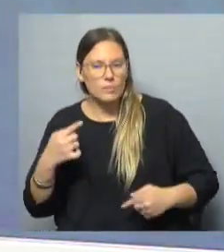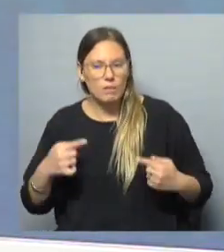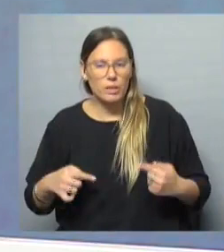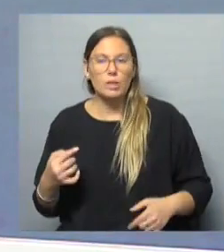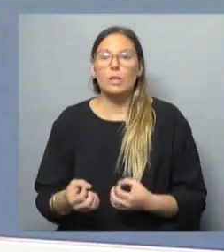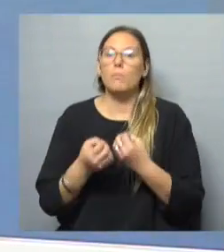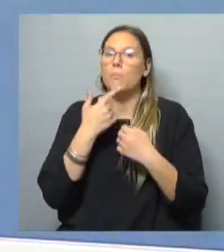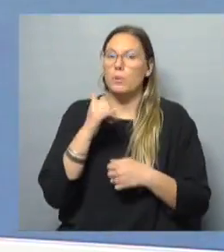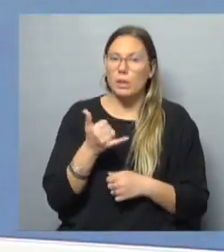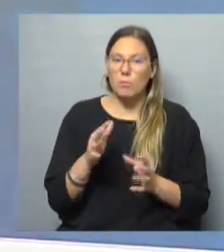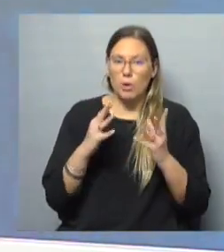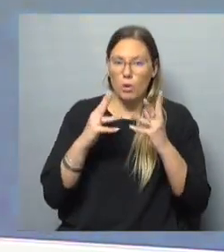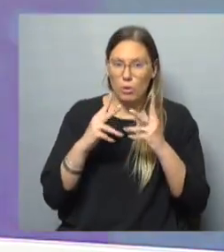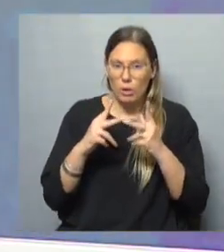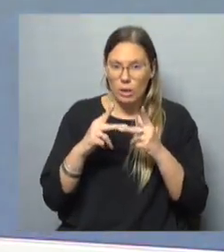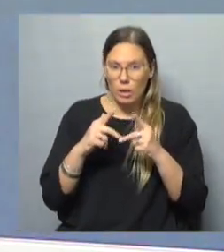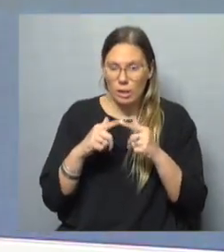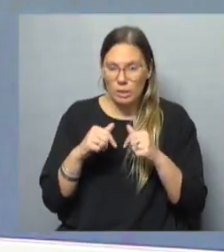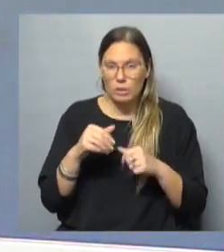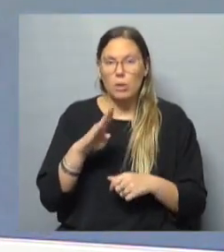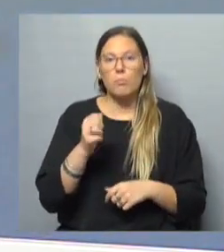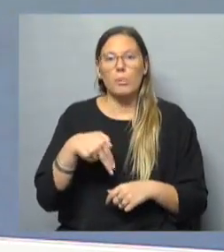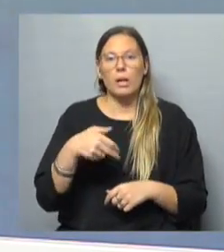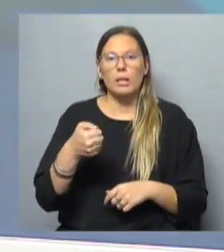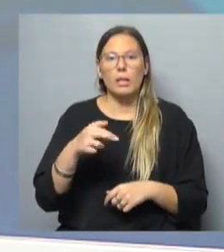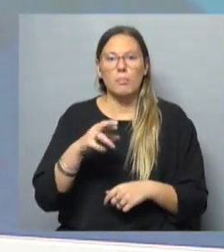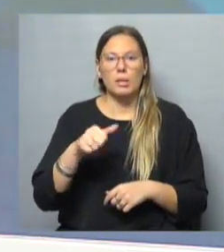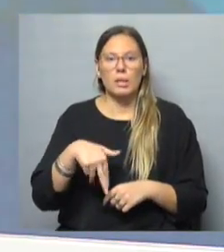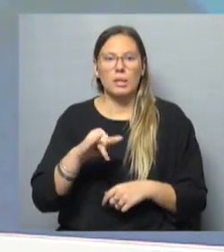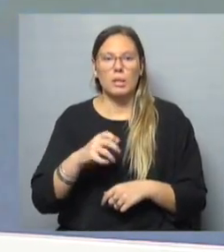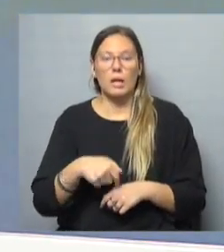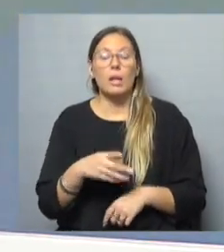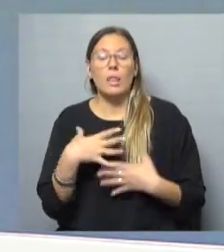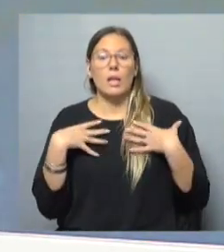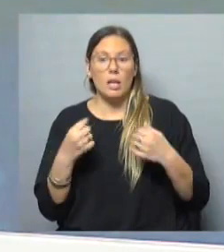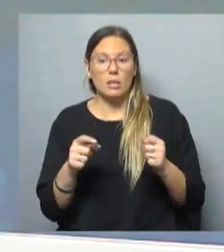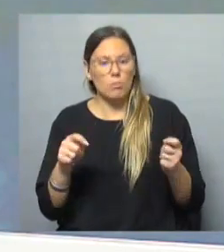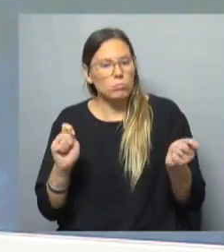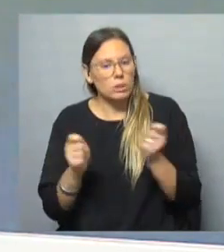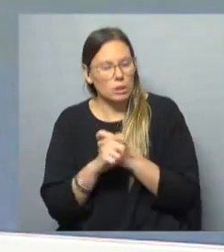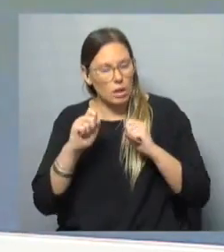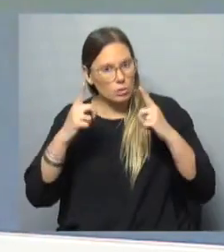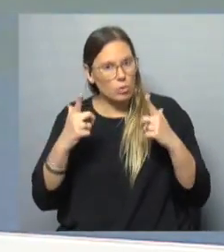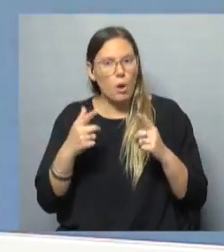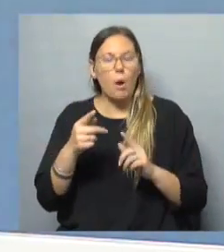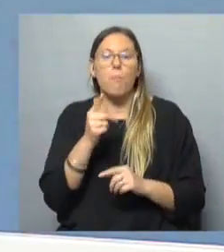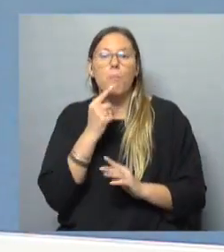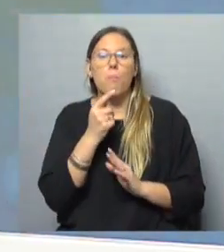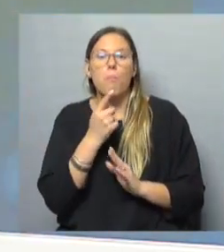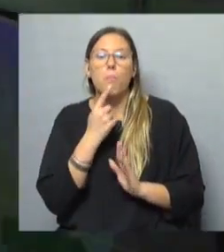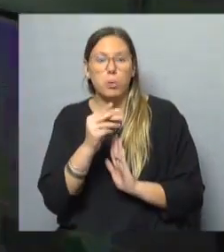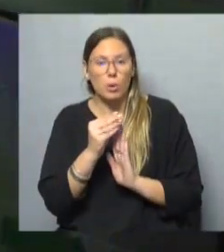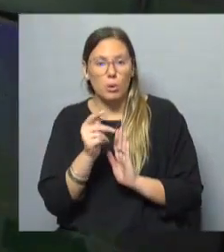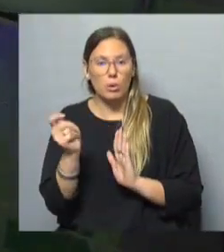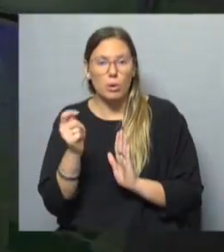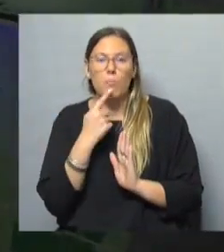por ejemplo, en la Organización Panamericana de la Salud, que expresó sorpresa por este cambio de lo que venía siendo una política pública de Estado